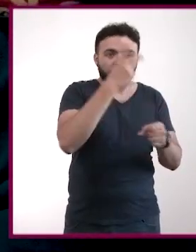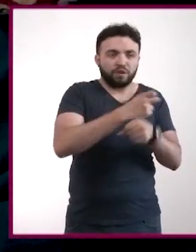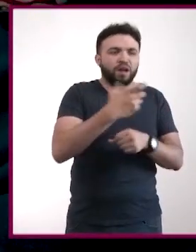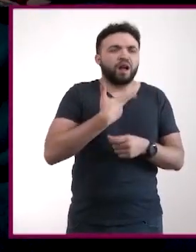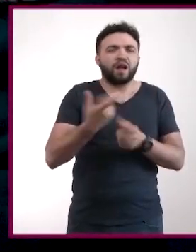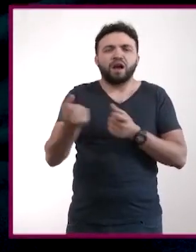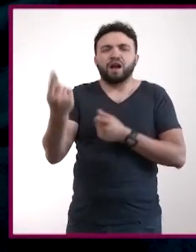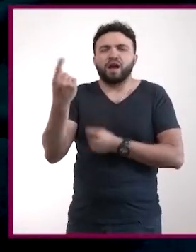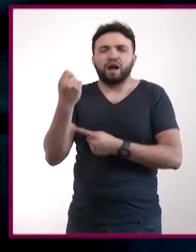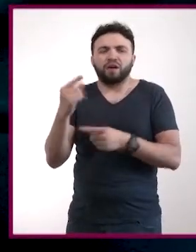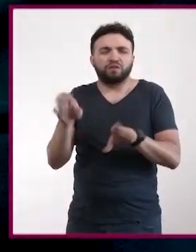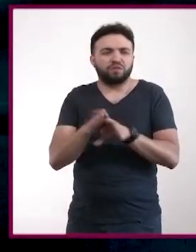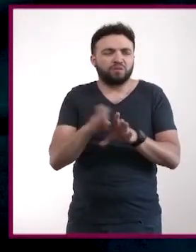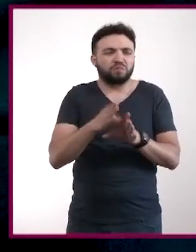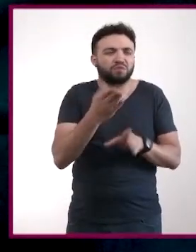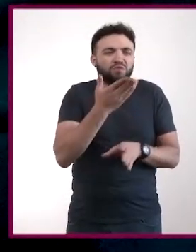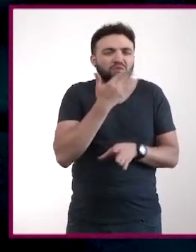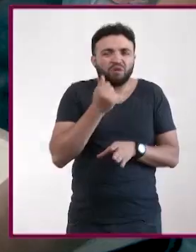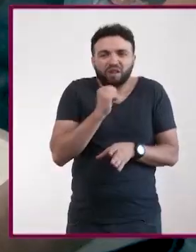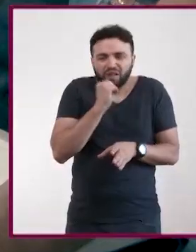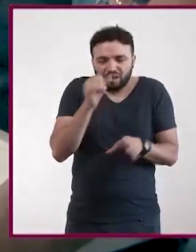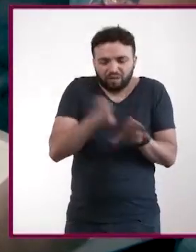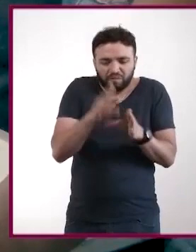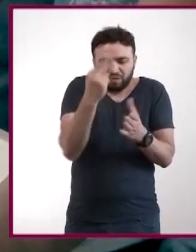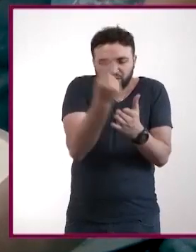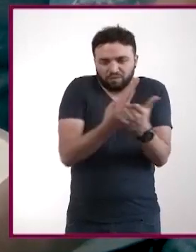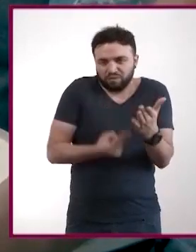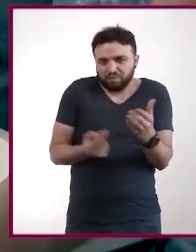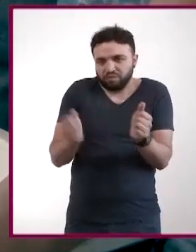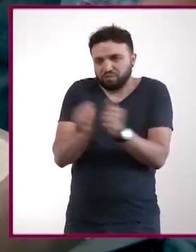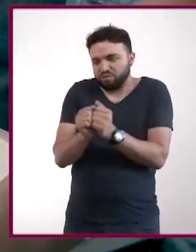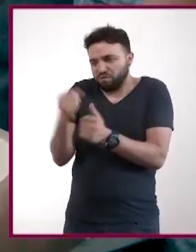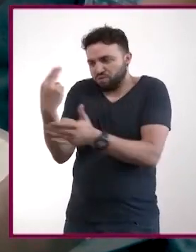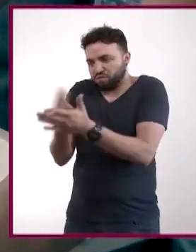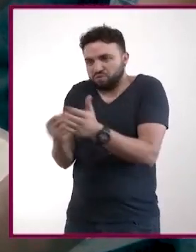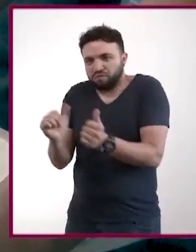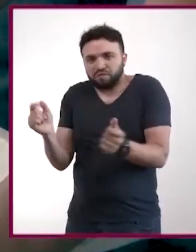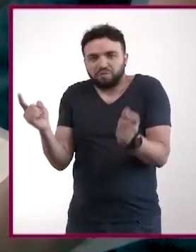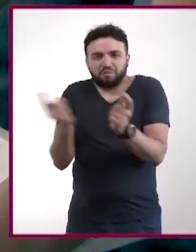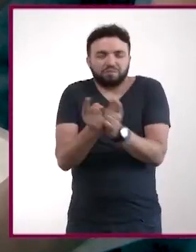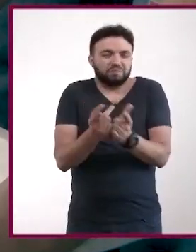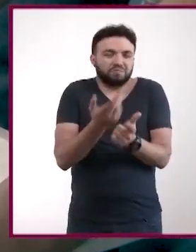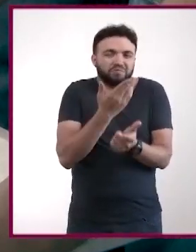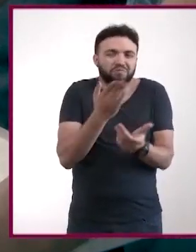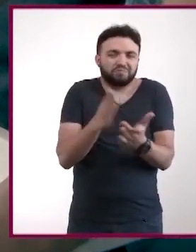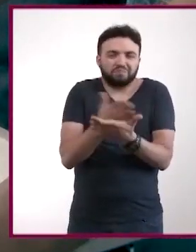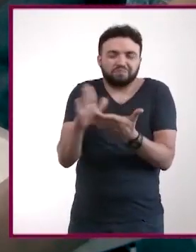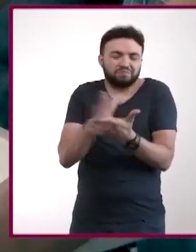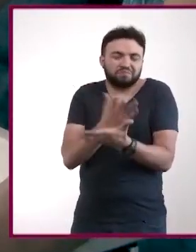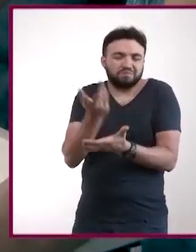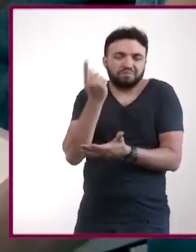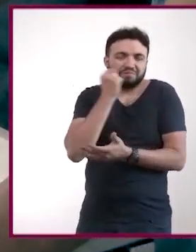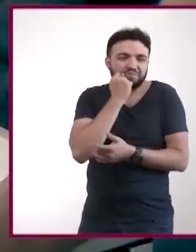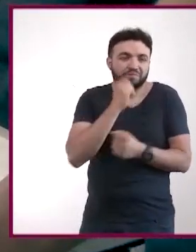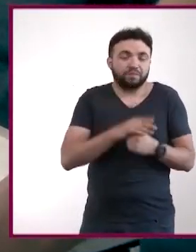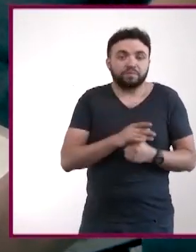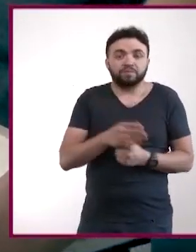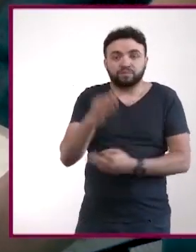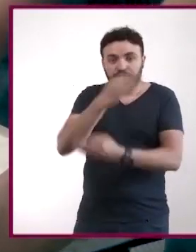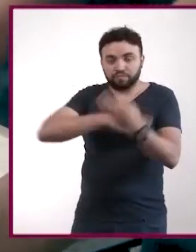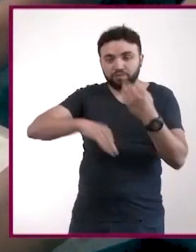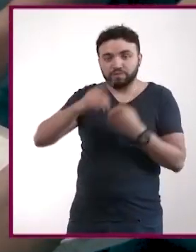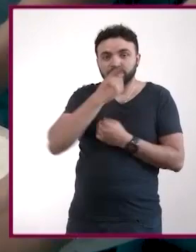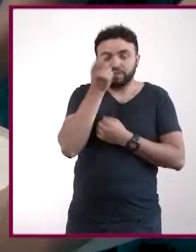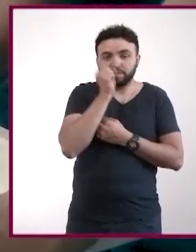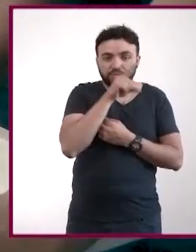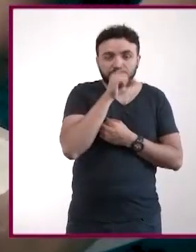aleatorios, que no tienen nada que ver un dibujo con otro, etcétera. Y en este caso sí, porque todo lo hice en el mismo sitio y era como